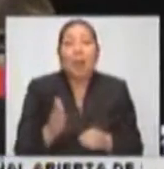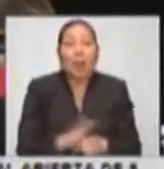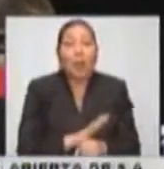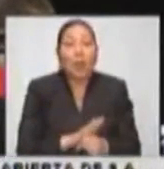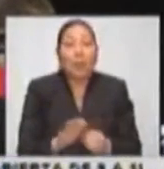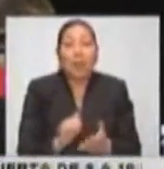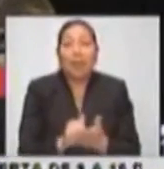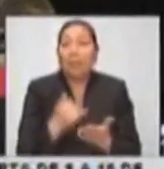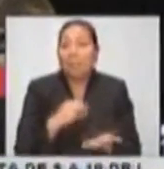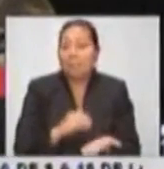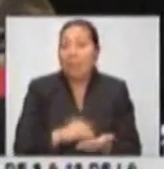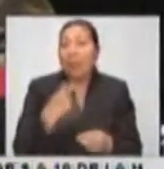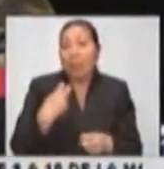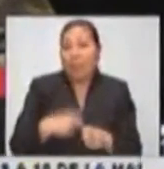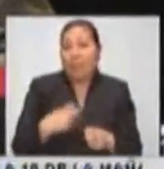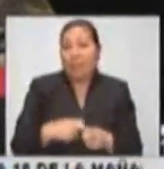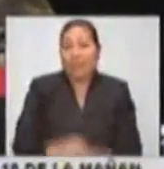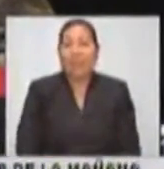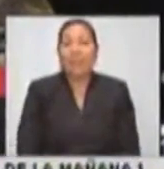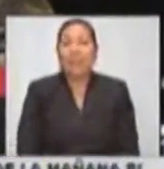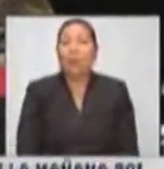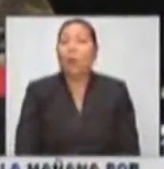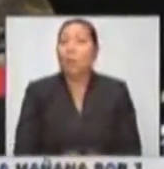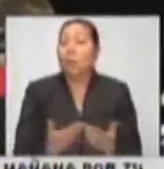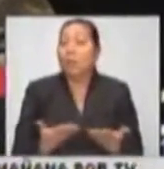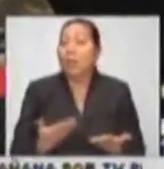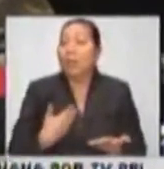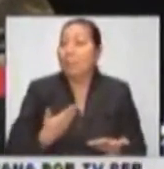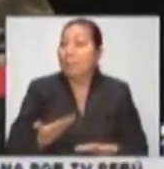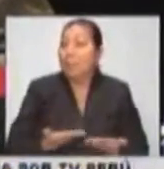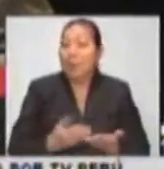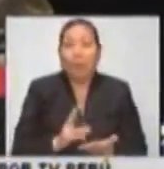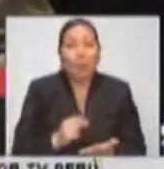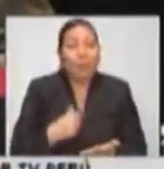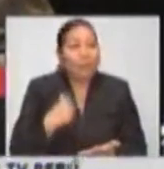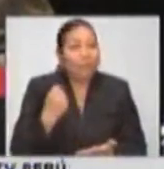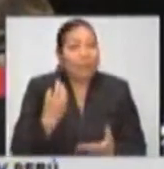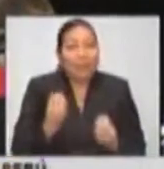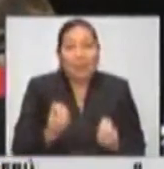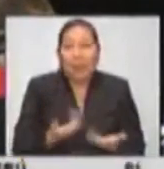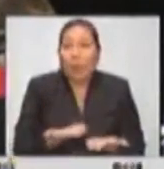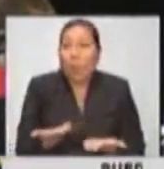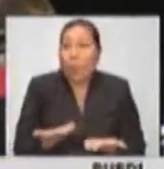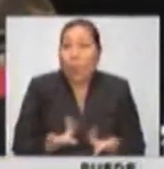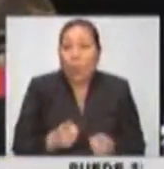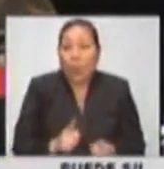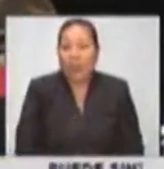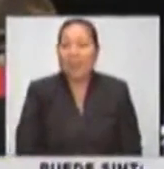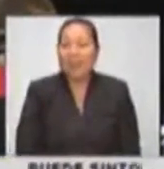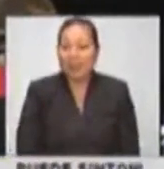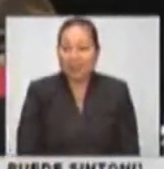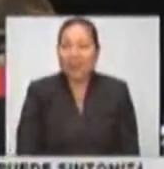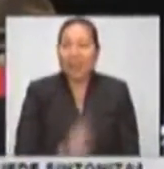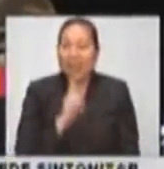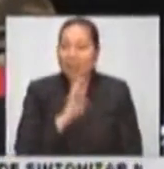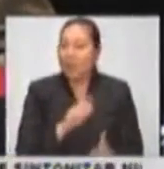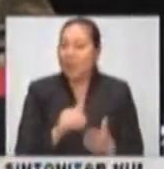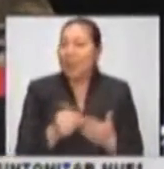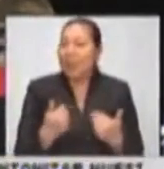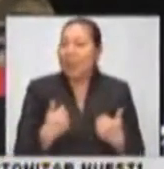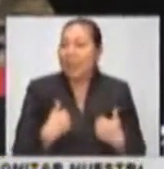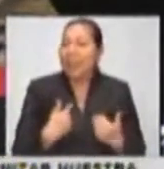nuestra realidad y tan difícil el entendimiento, mucho más que el promedio. Por eso a veces no nos entienden tampoco cuando le contamos que es todo lo que tenemos